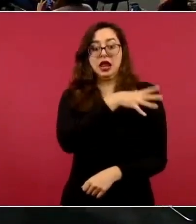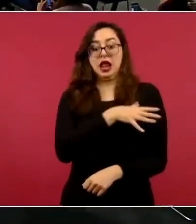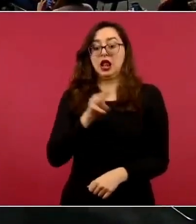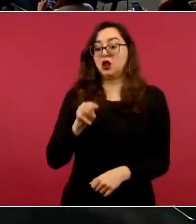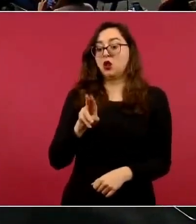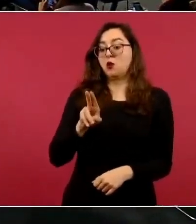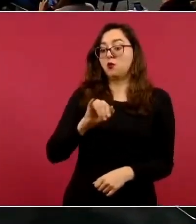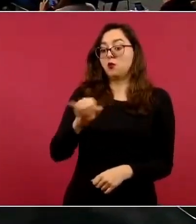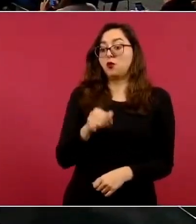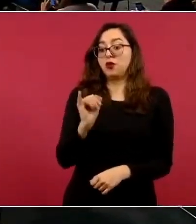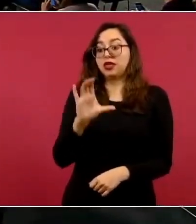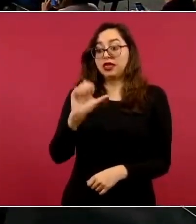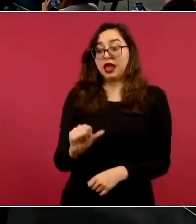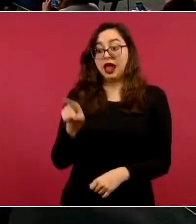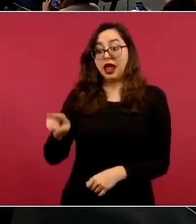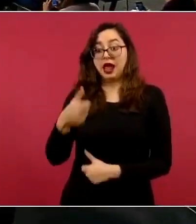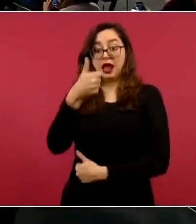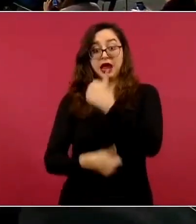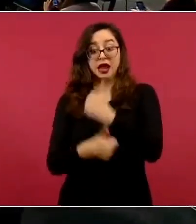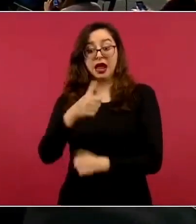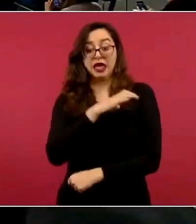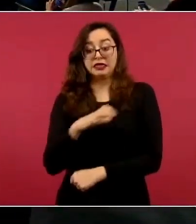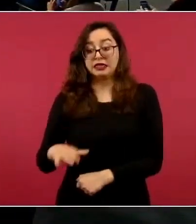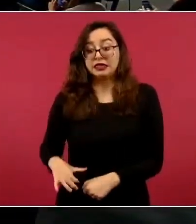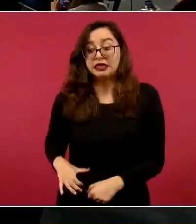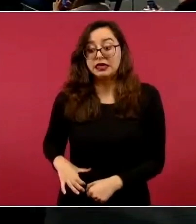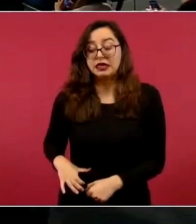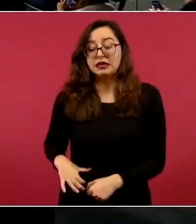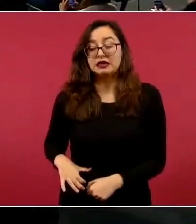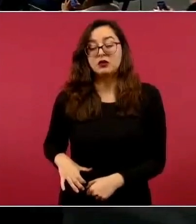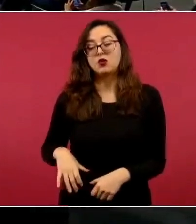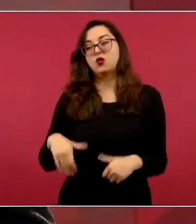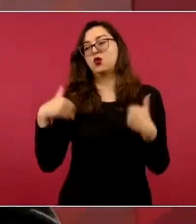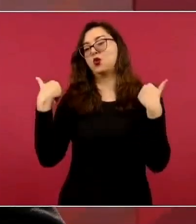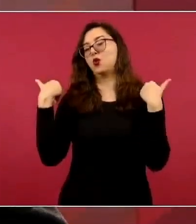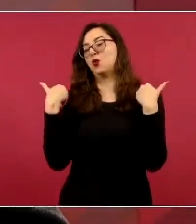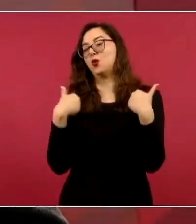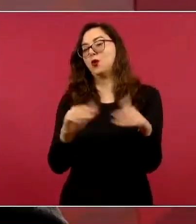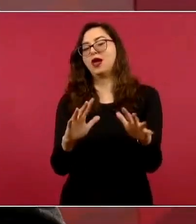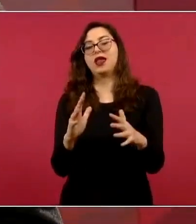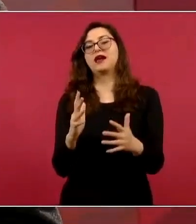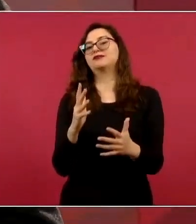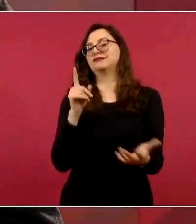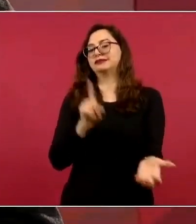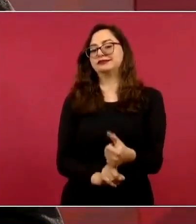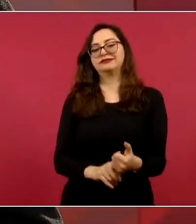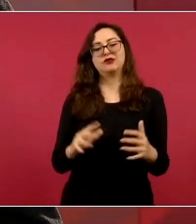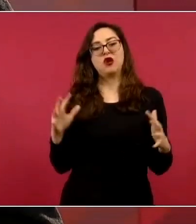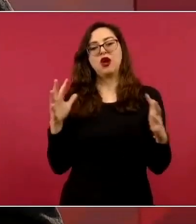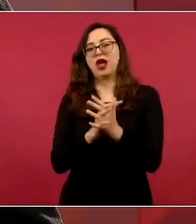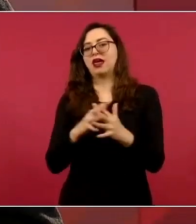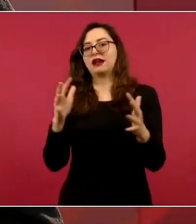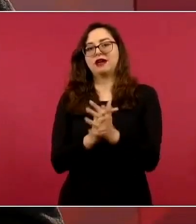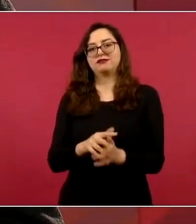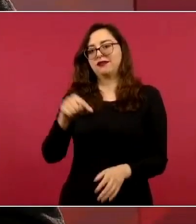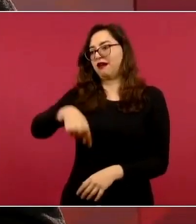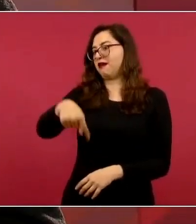se corría un riesgo de guerra civil. ¿Riesgo de? De guerra civil.